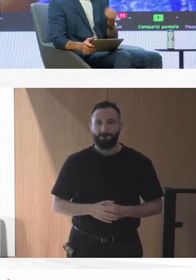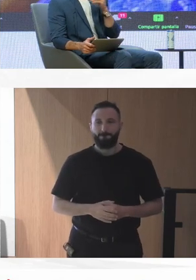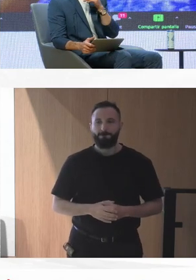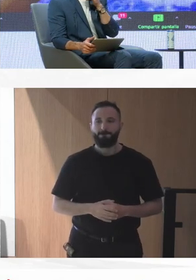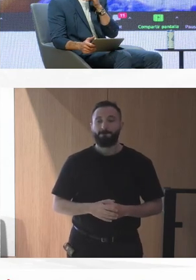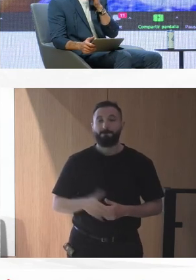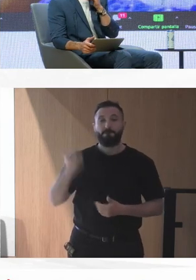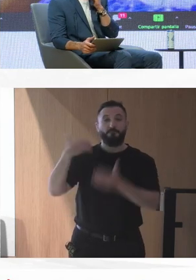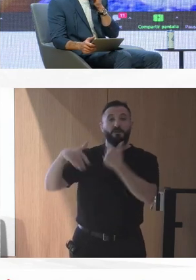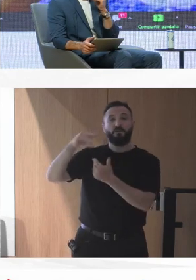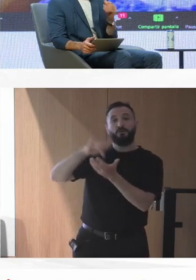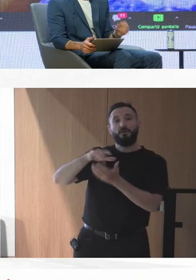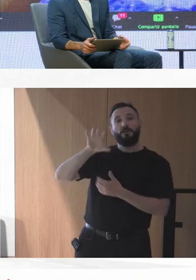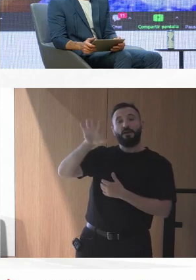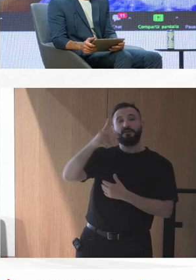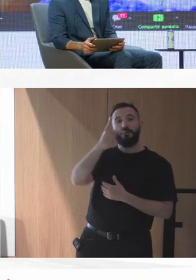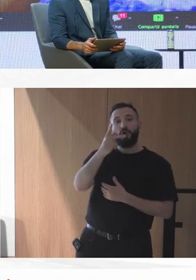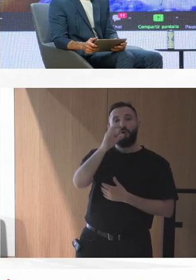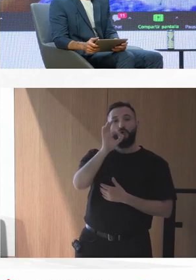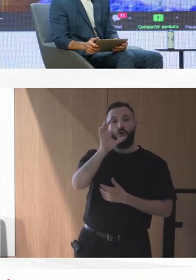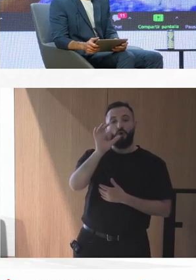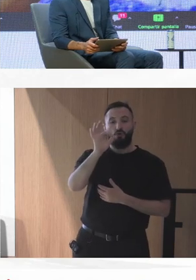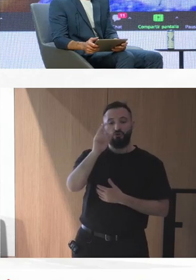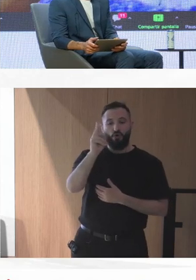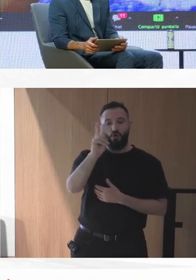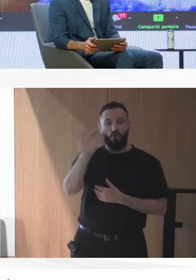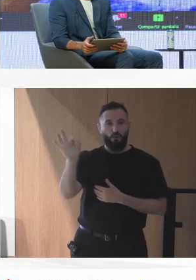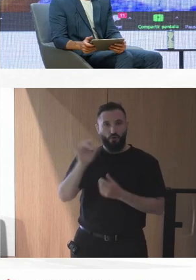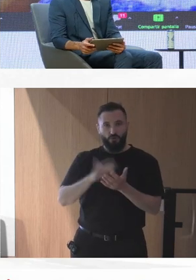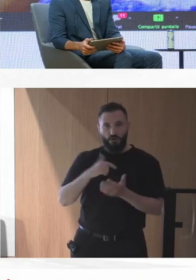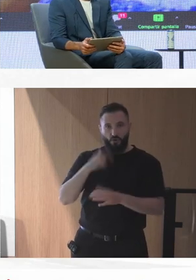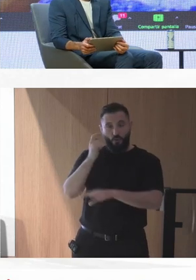Un caso que viene de Kosovo, donde estuve como juez internacional.